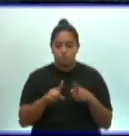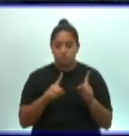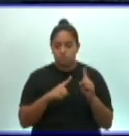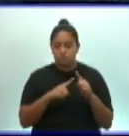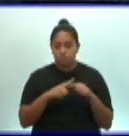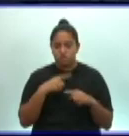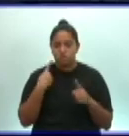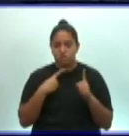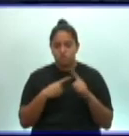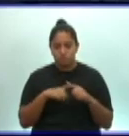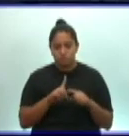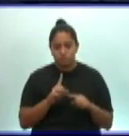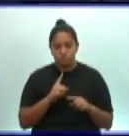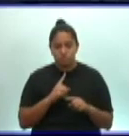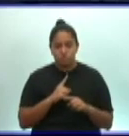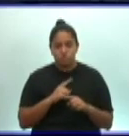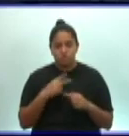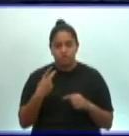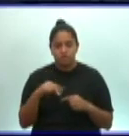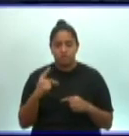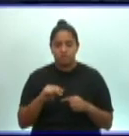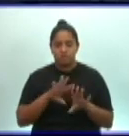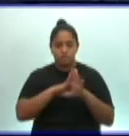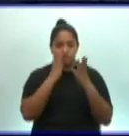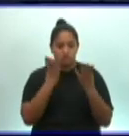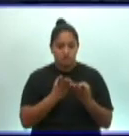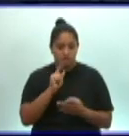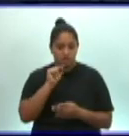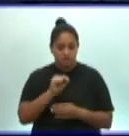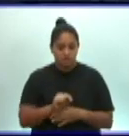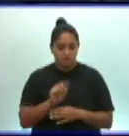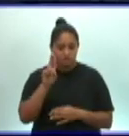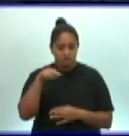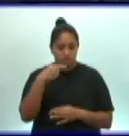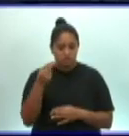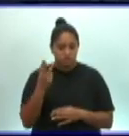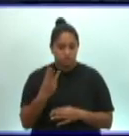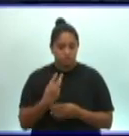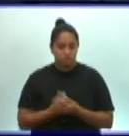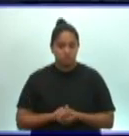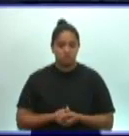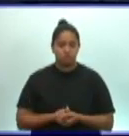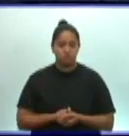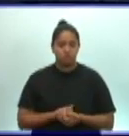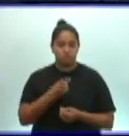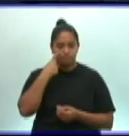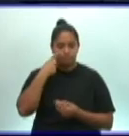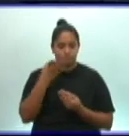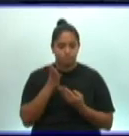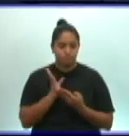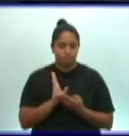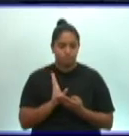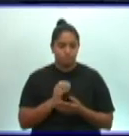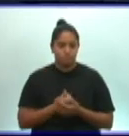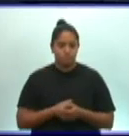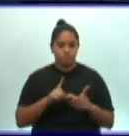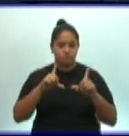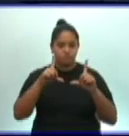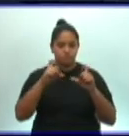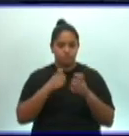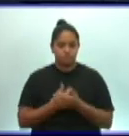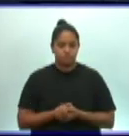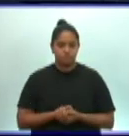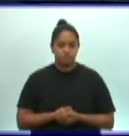otros ejercicios generales del capítulo referentes a la unidad número 3, y que se los muestro en la siguiente diapositiva.